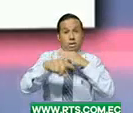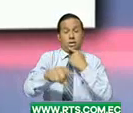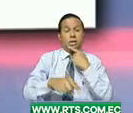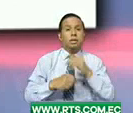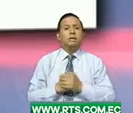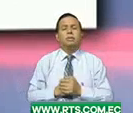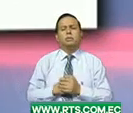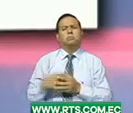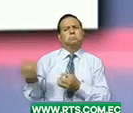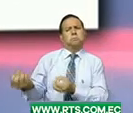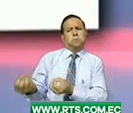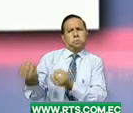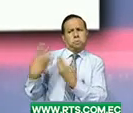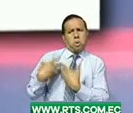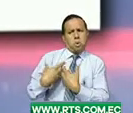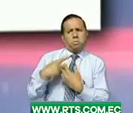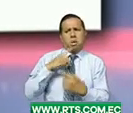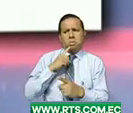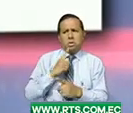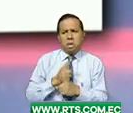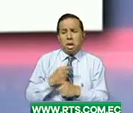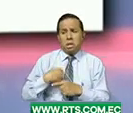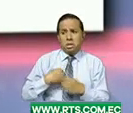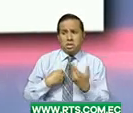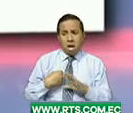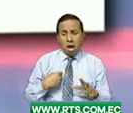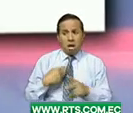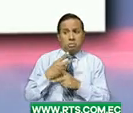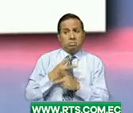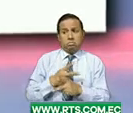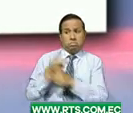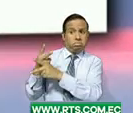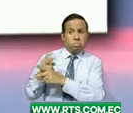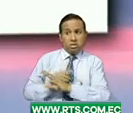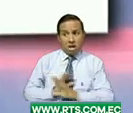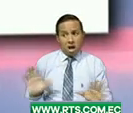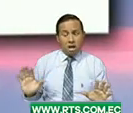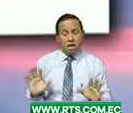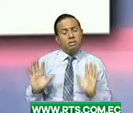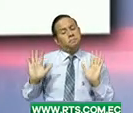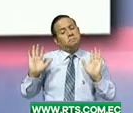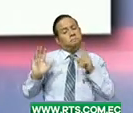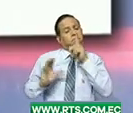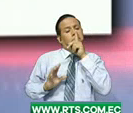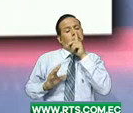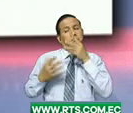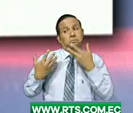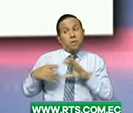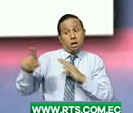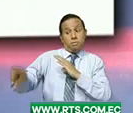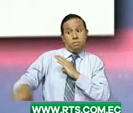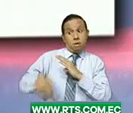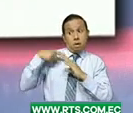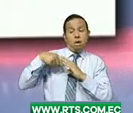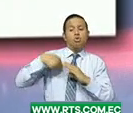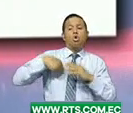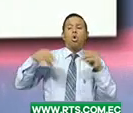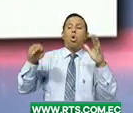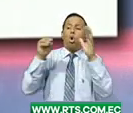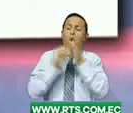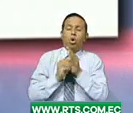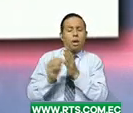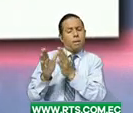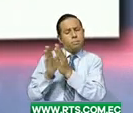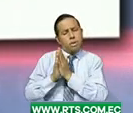de la revocatoria de medidas cautelares otorgadas a mi favor. Una vez notificada la sentencia, interpondré los recursos que me asiste la ley. Ante